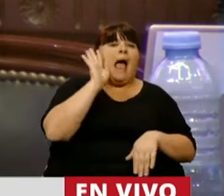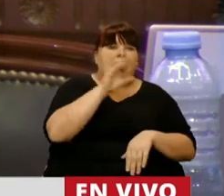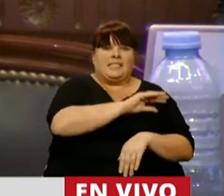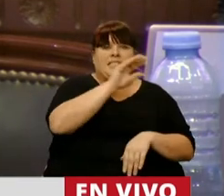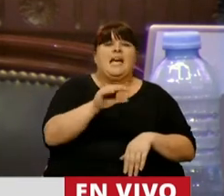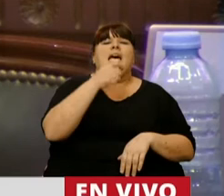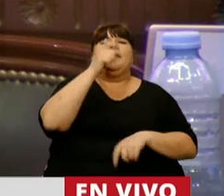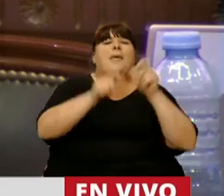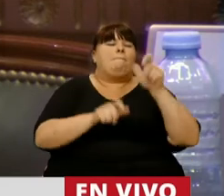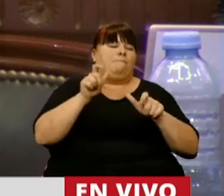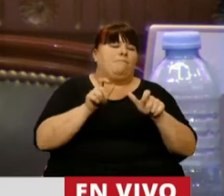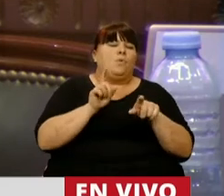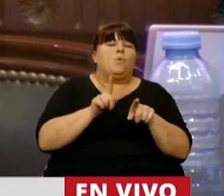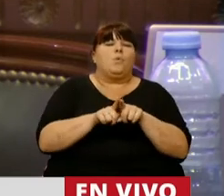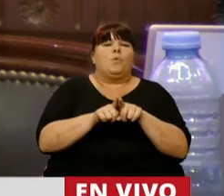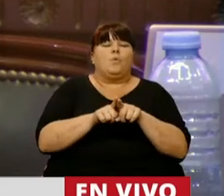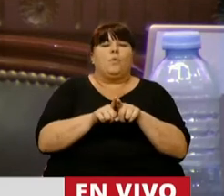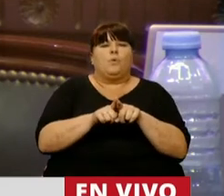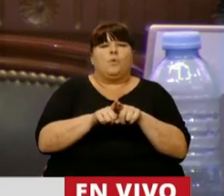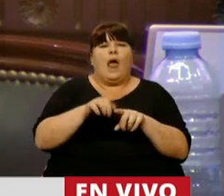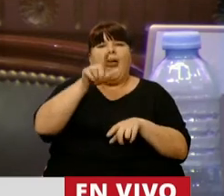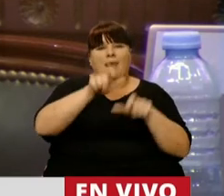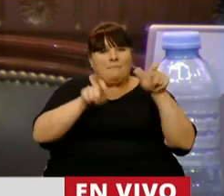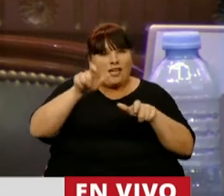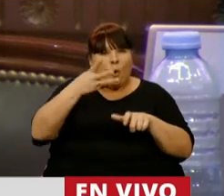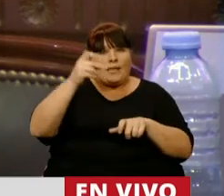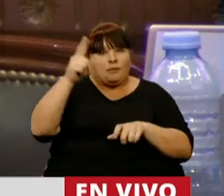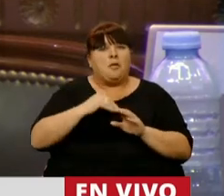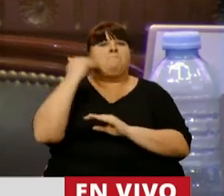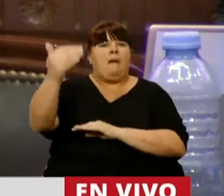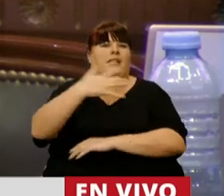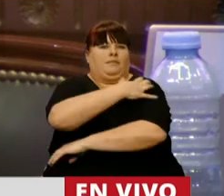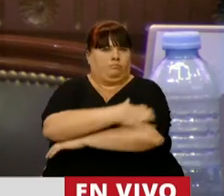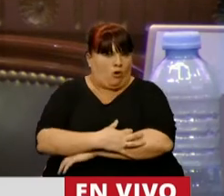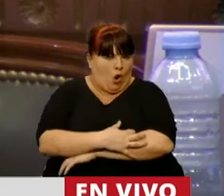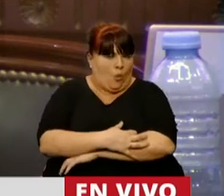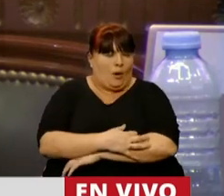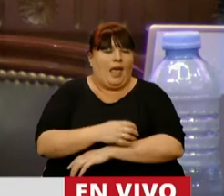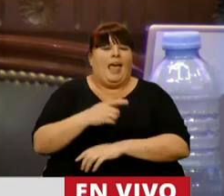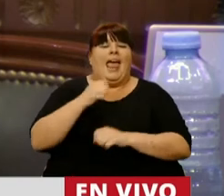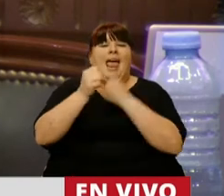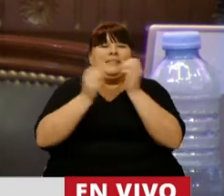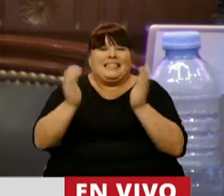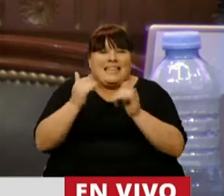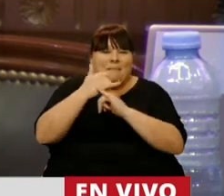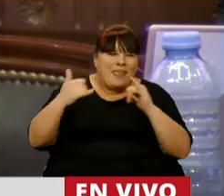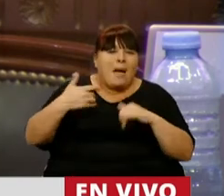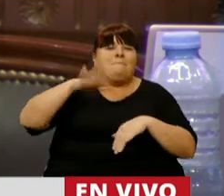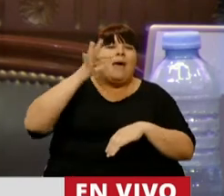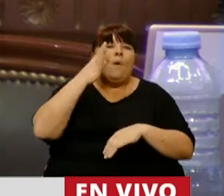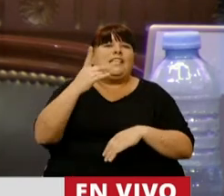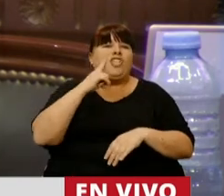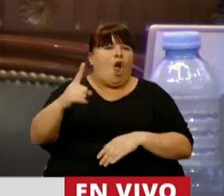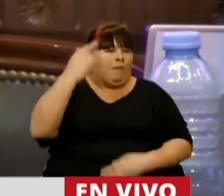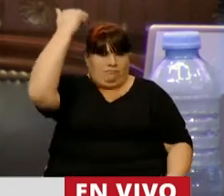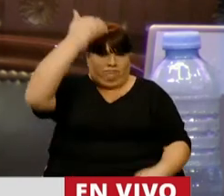de la gente, del sector de la población en la línea de la pobreza. Y las pymes, más de 45.000